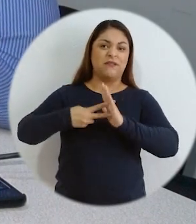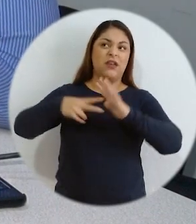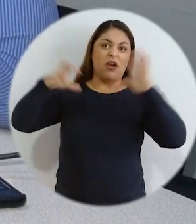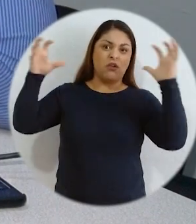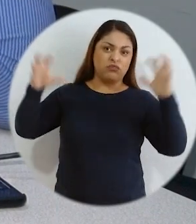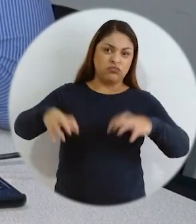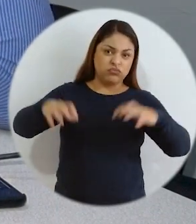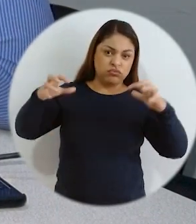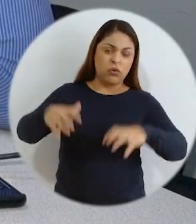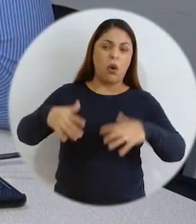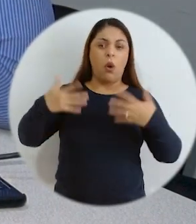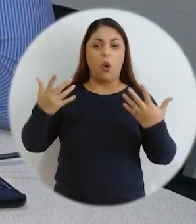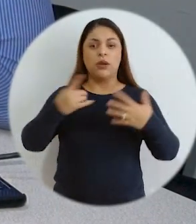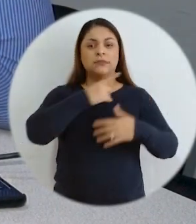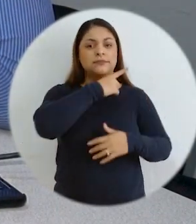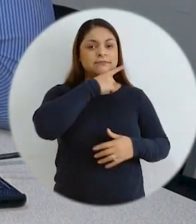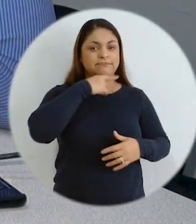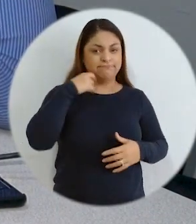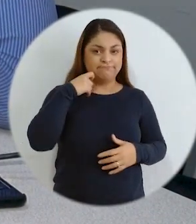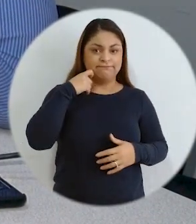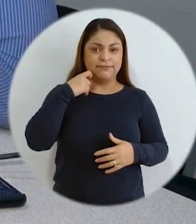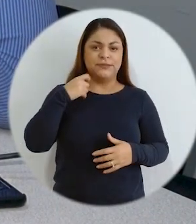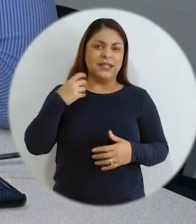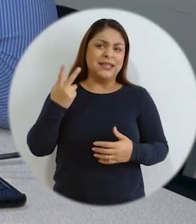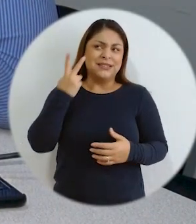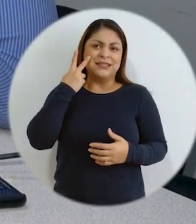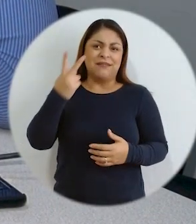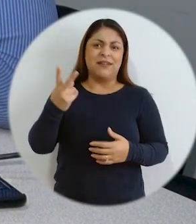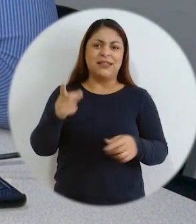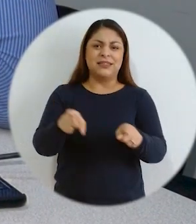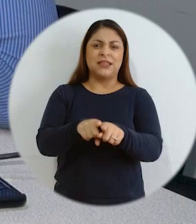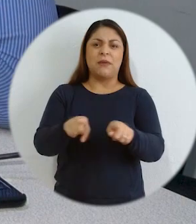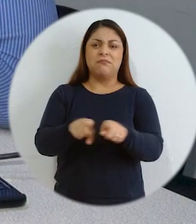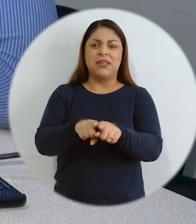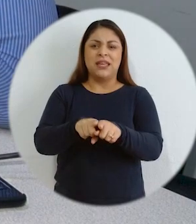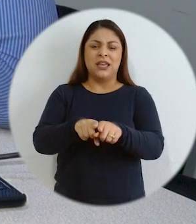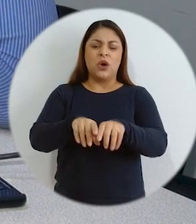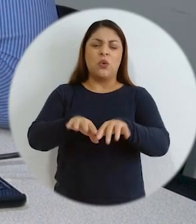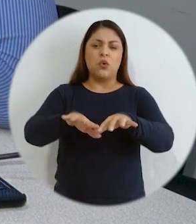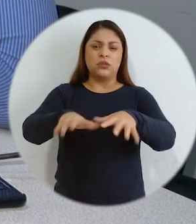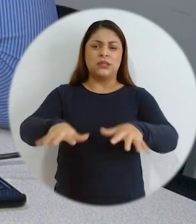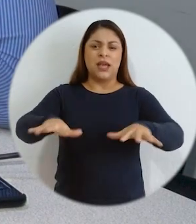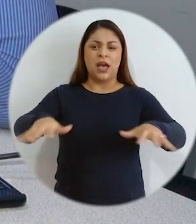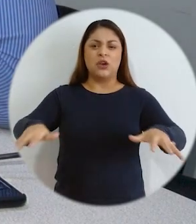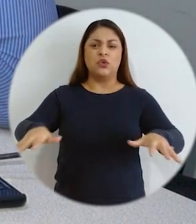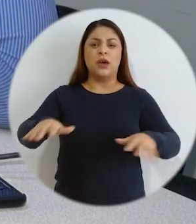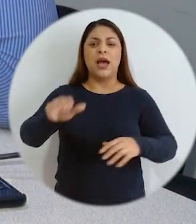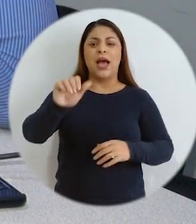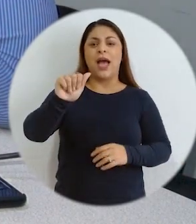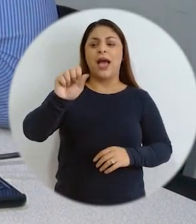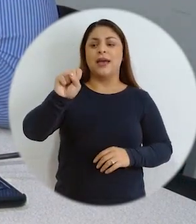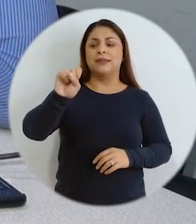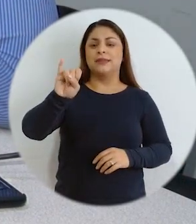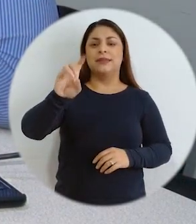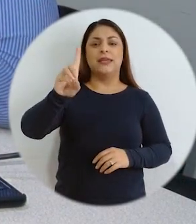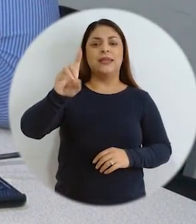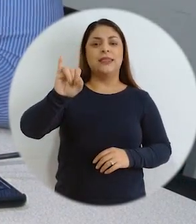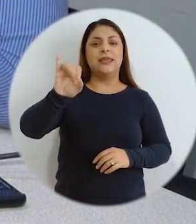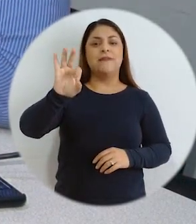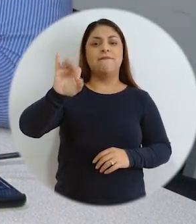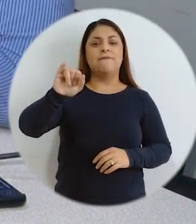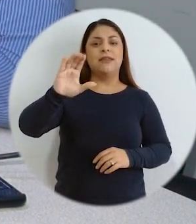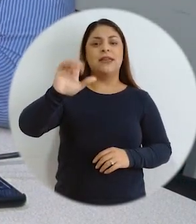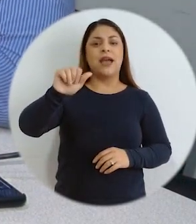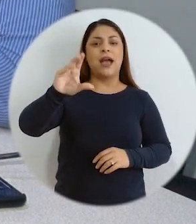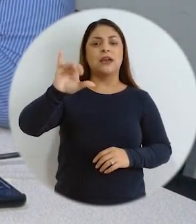por ejemplo, con los procesos de acidificación en nuestros mares y el océano, ¿verdad?